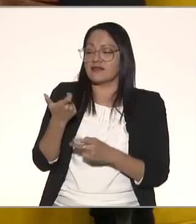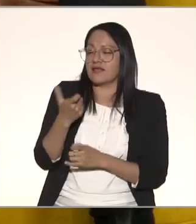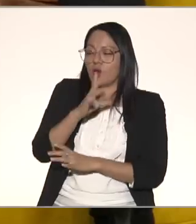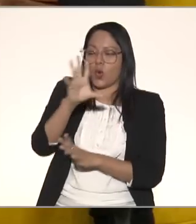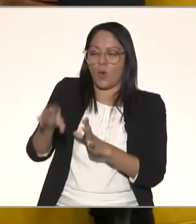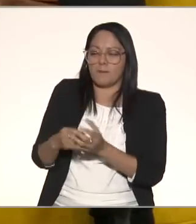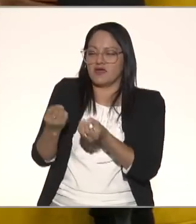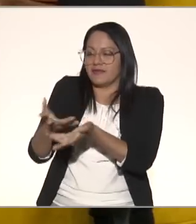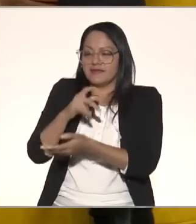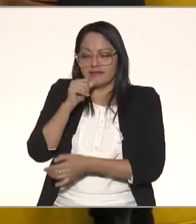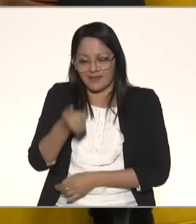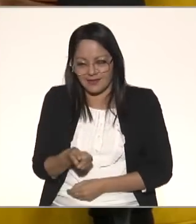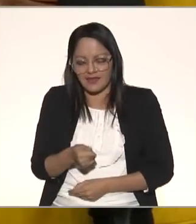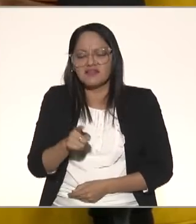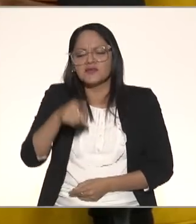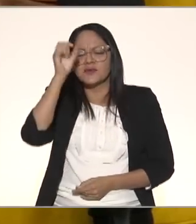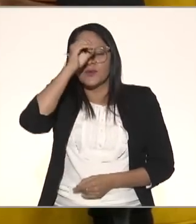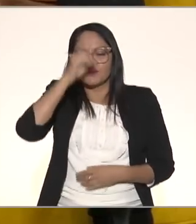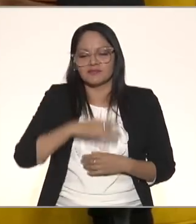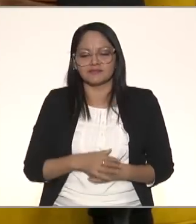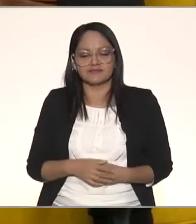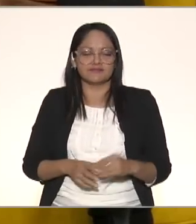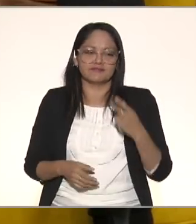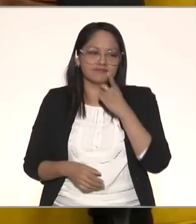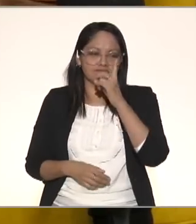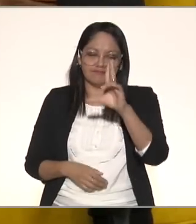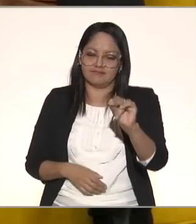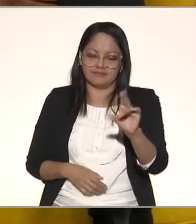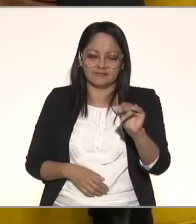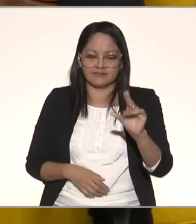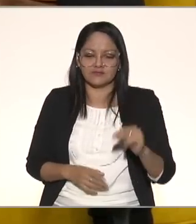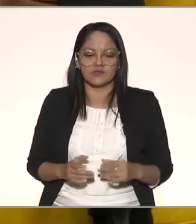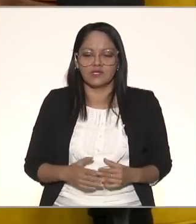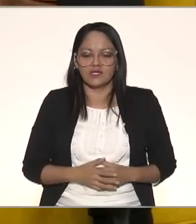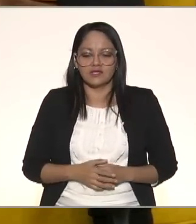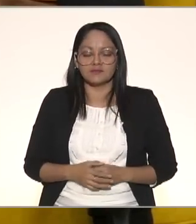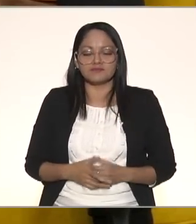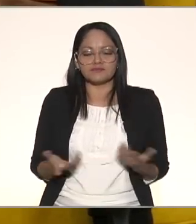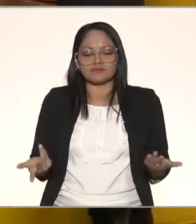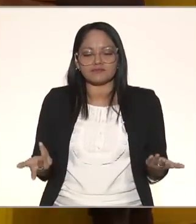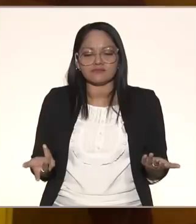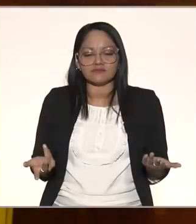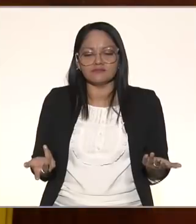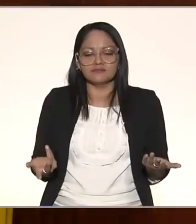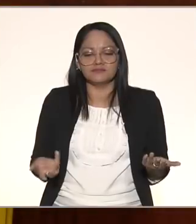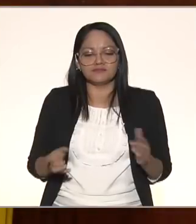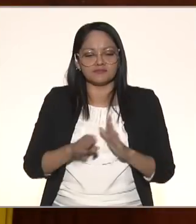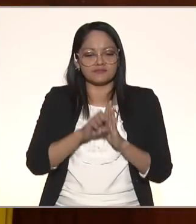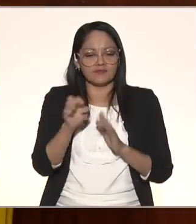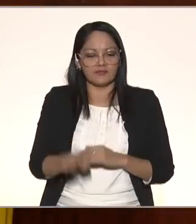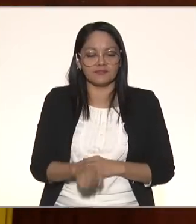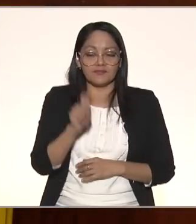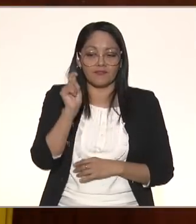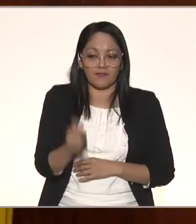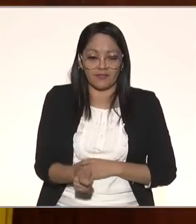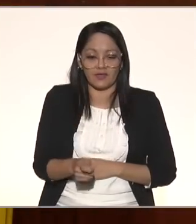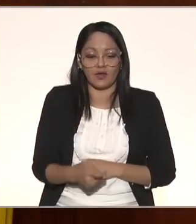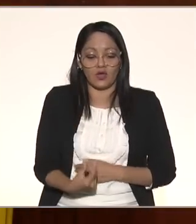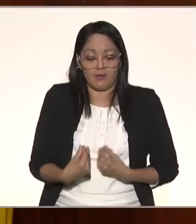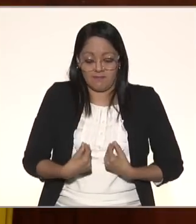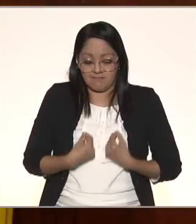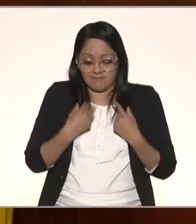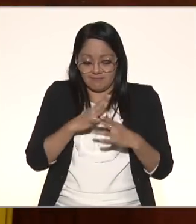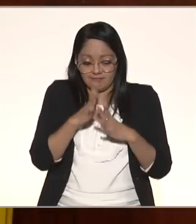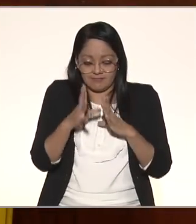yo coincido en que no o sea no me puedo dar o sea si en eso implica autosacrificio